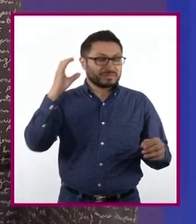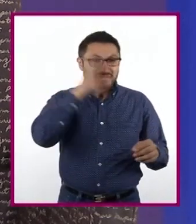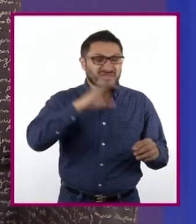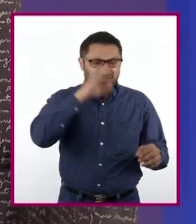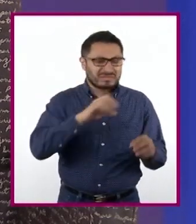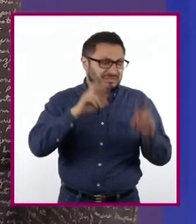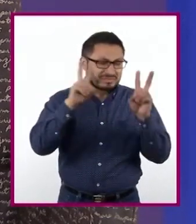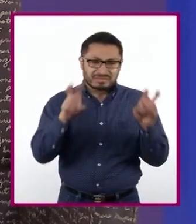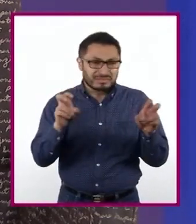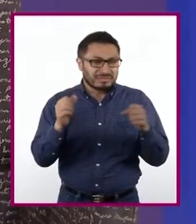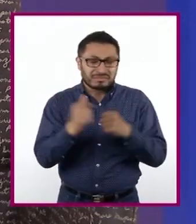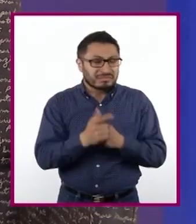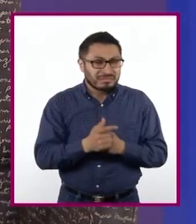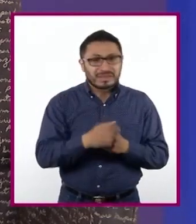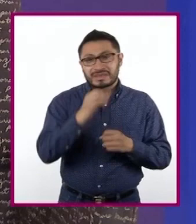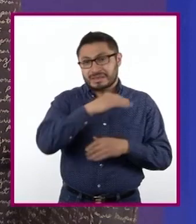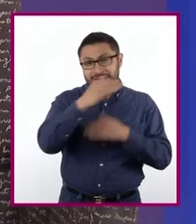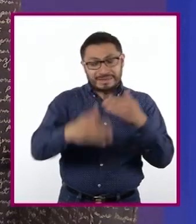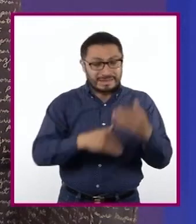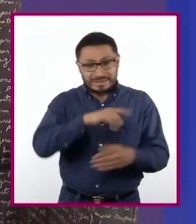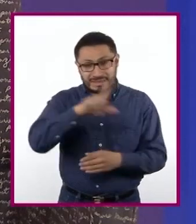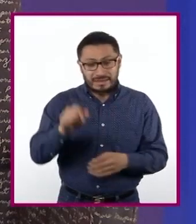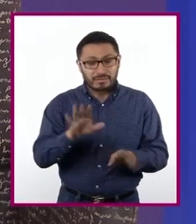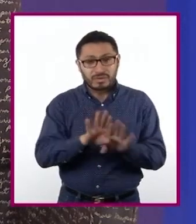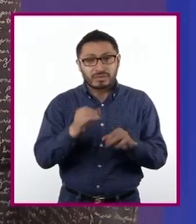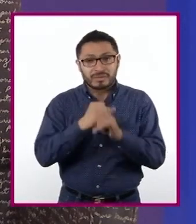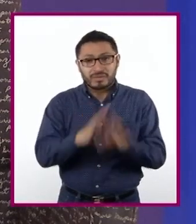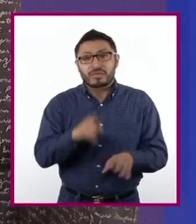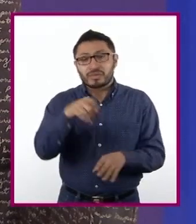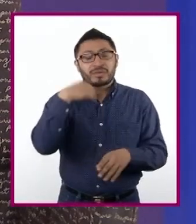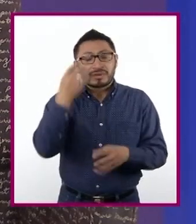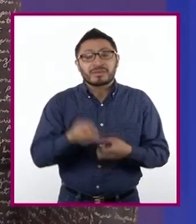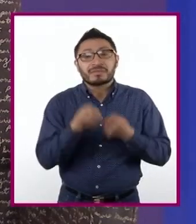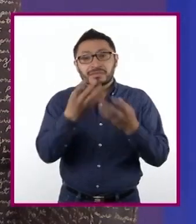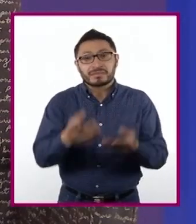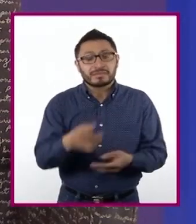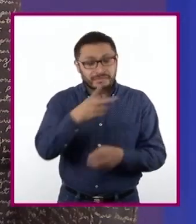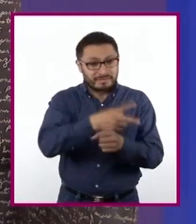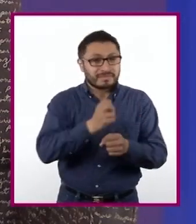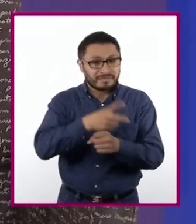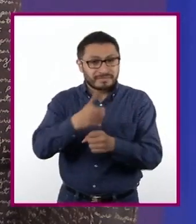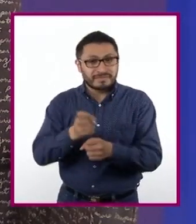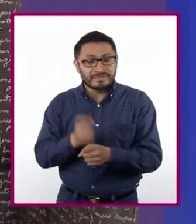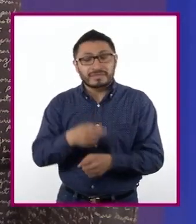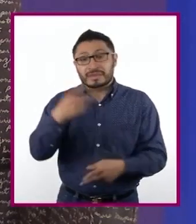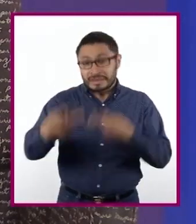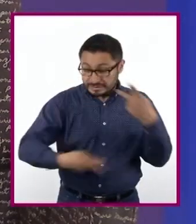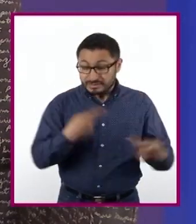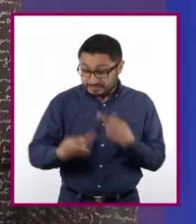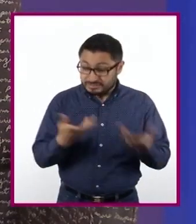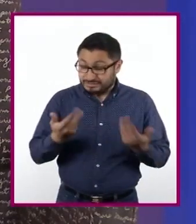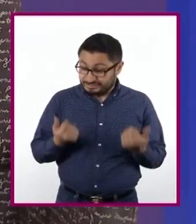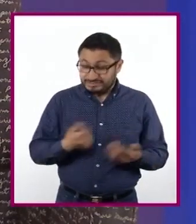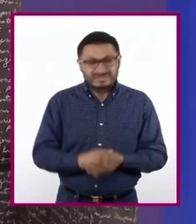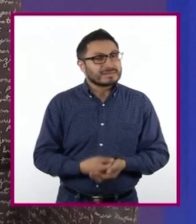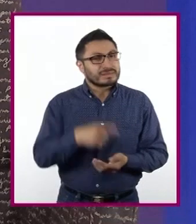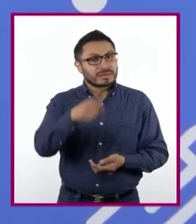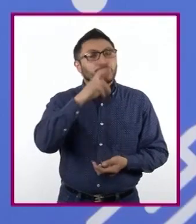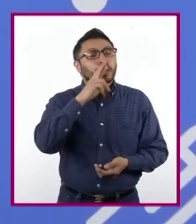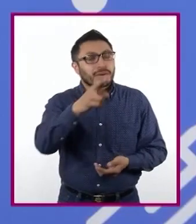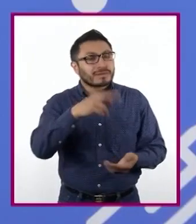y posteriormente la información que deseas comunicar. Invítales a hacerte preguntas,